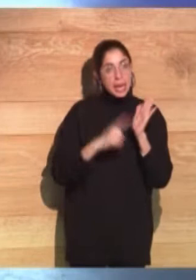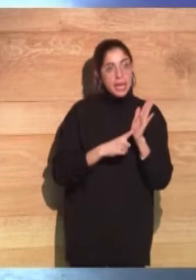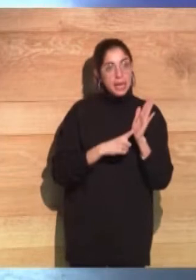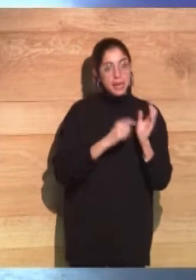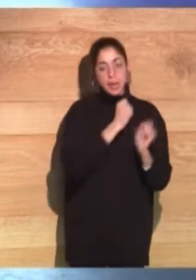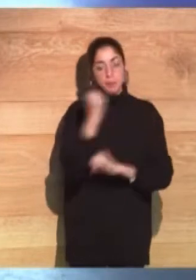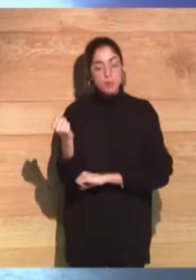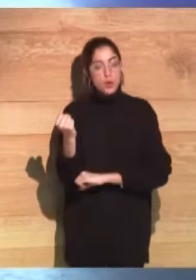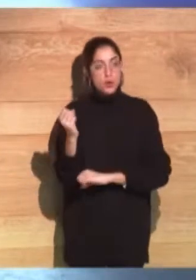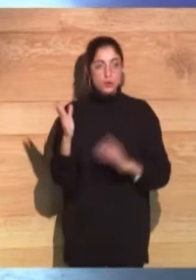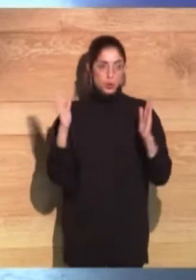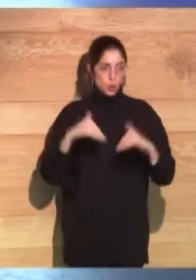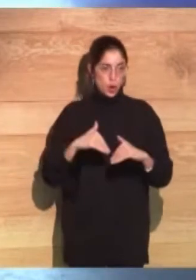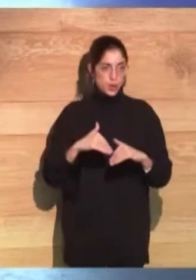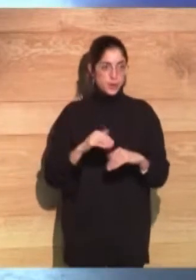para